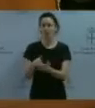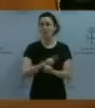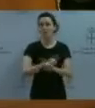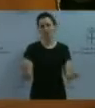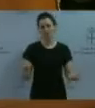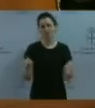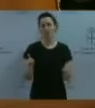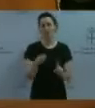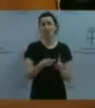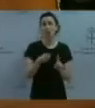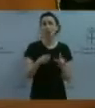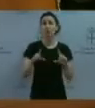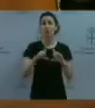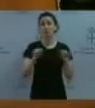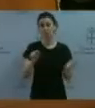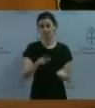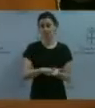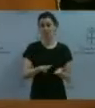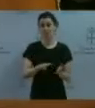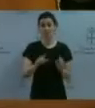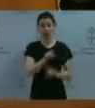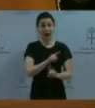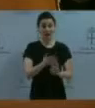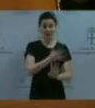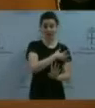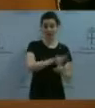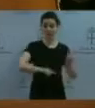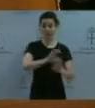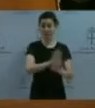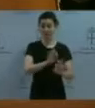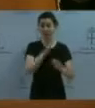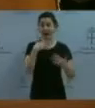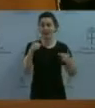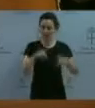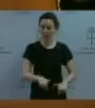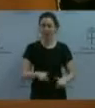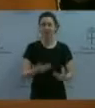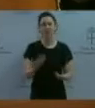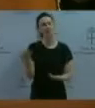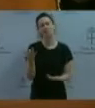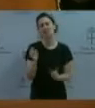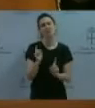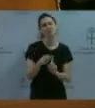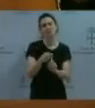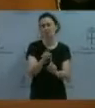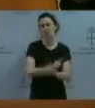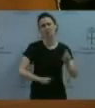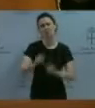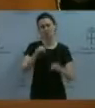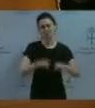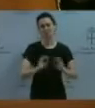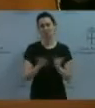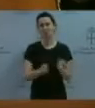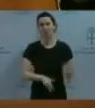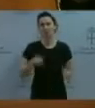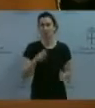esta legislatura. Es hora de ir resolviendo anomalías en esta Junta General, porque no tiene sentido que las diputadas y